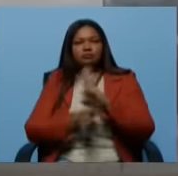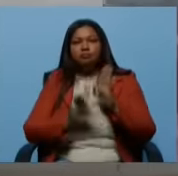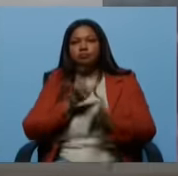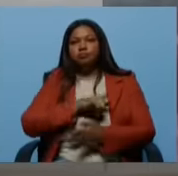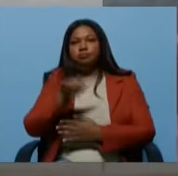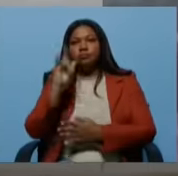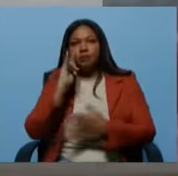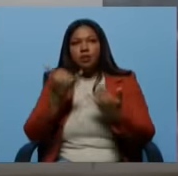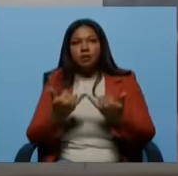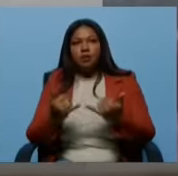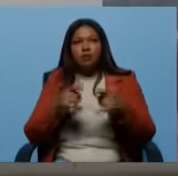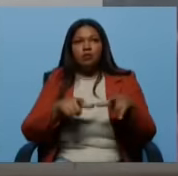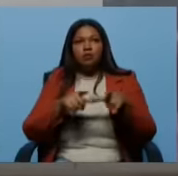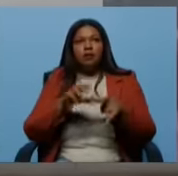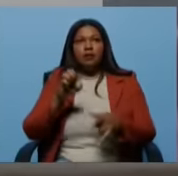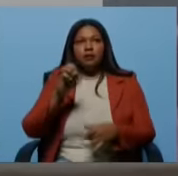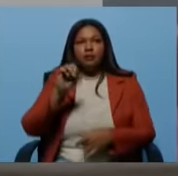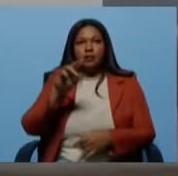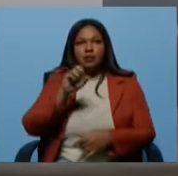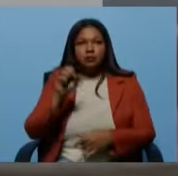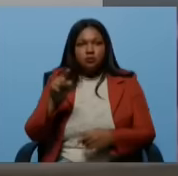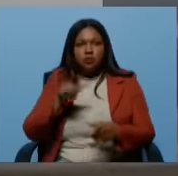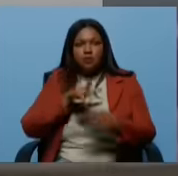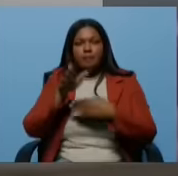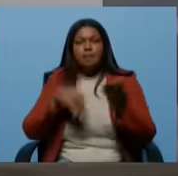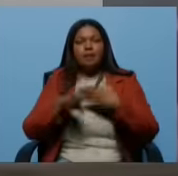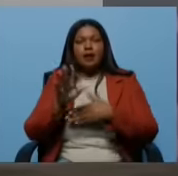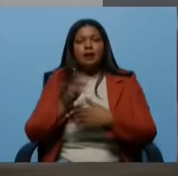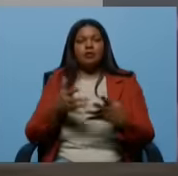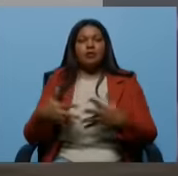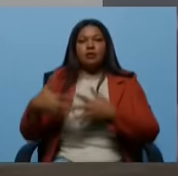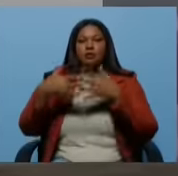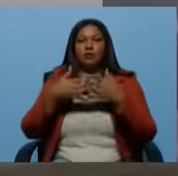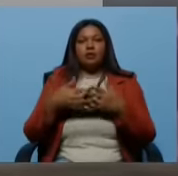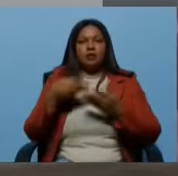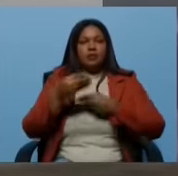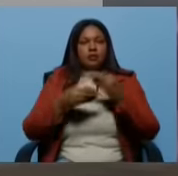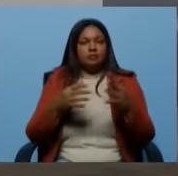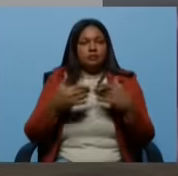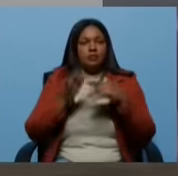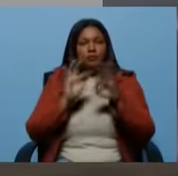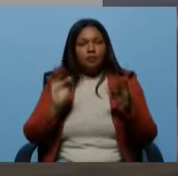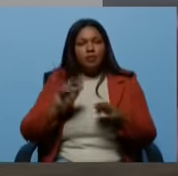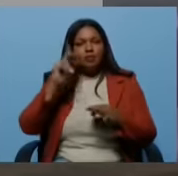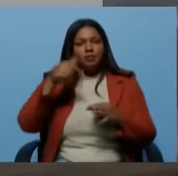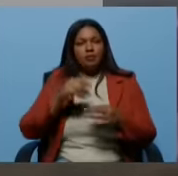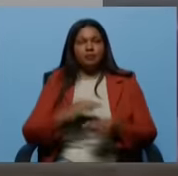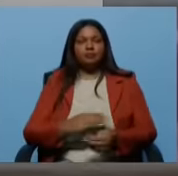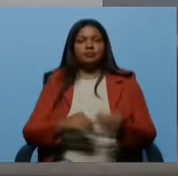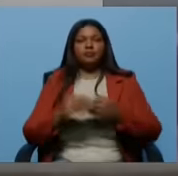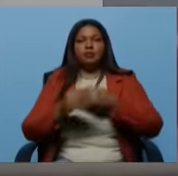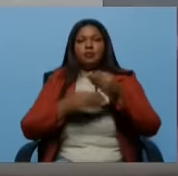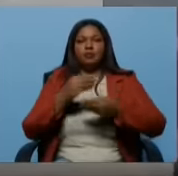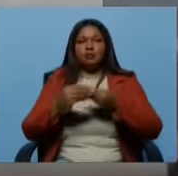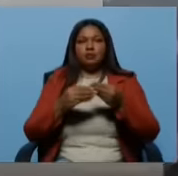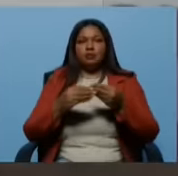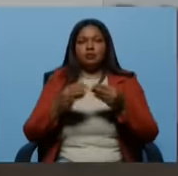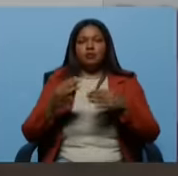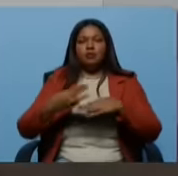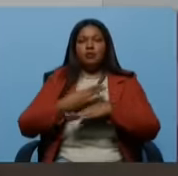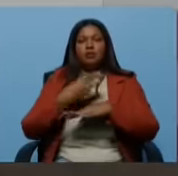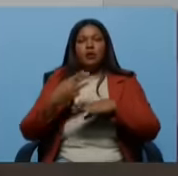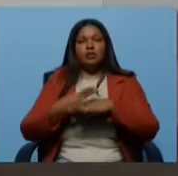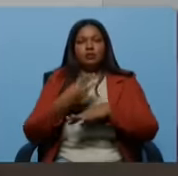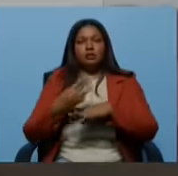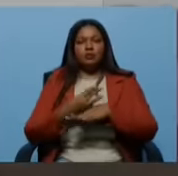avión propiedad de Entrasur con rumbo a Estados Unidos, lo que materializó la acción de pillaje y piratería por parte de Washington. Mira, lo